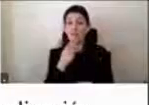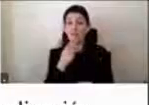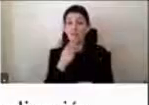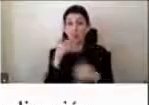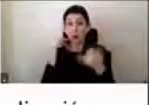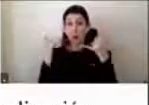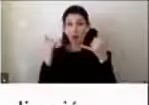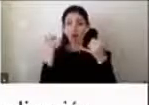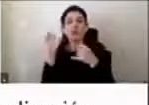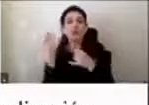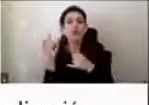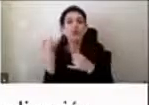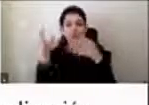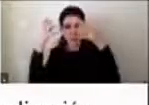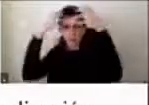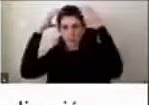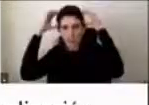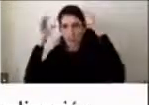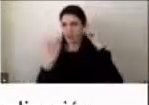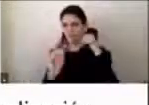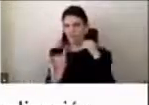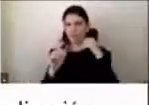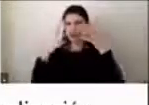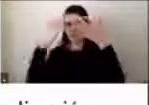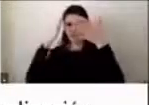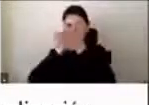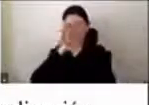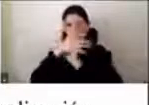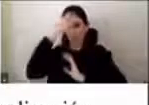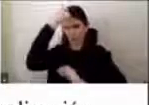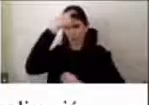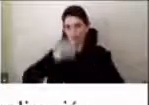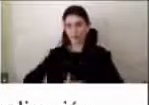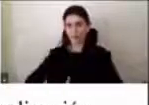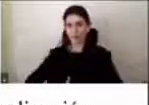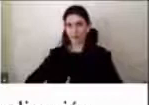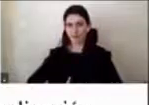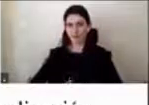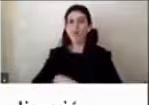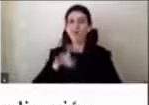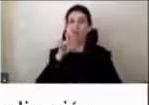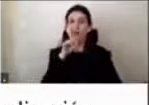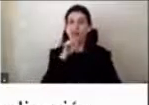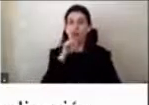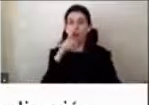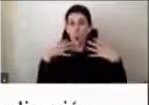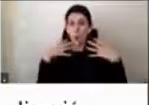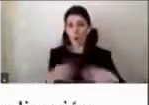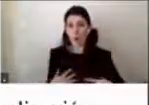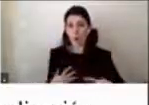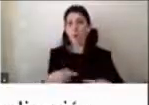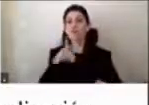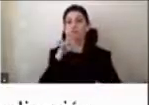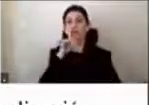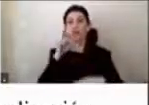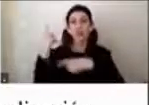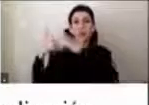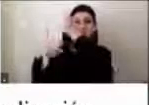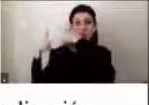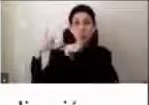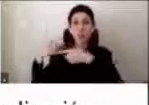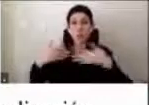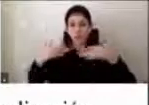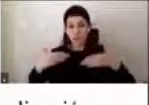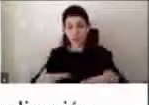aislado, sino un organismo, un individuo como un todo, con una corporalidad, una historia, un presente y un